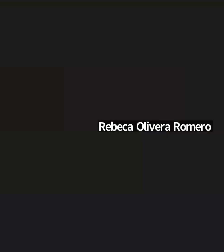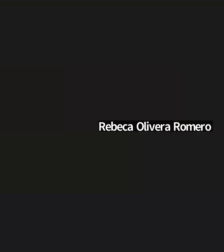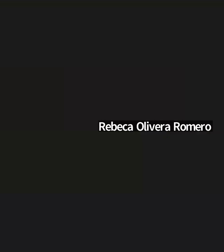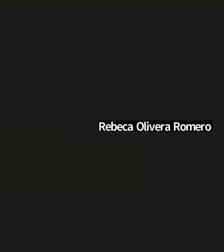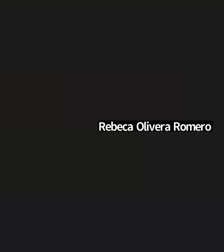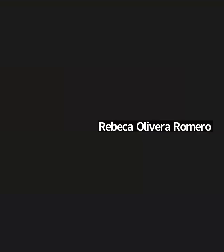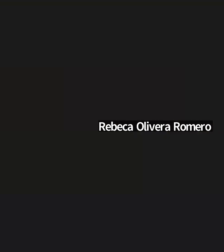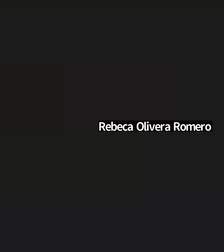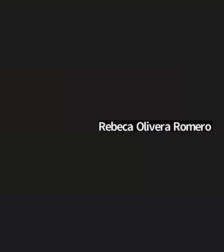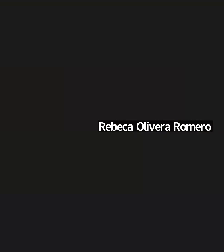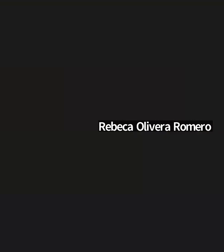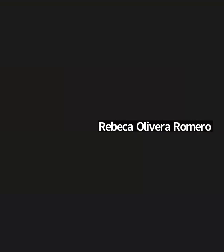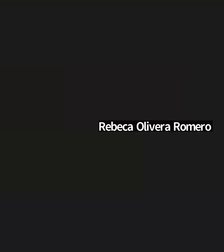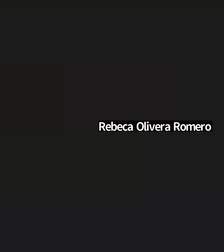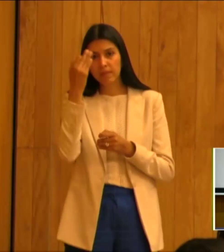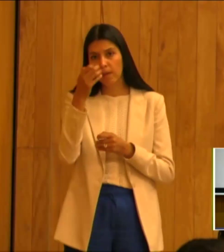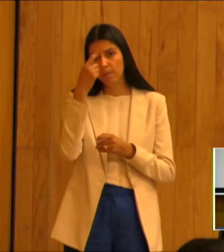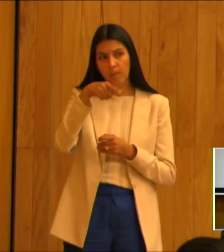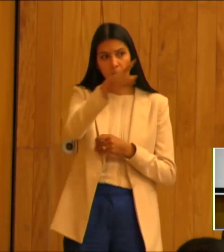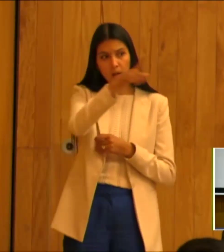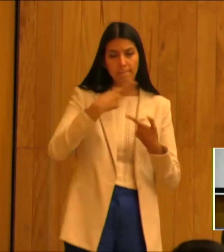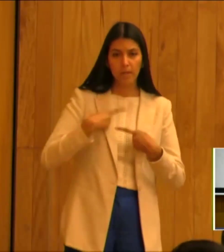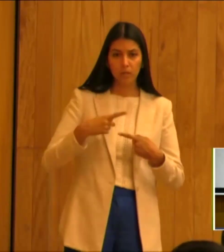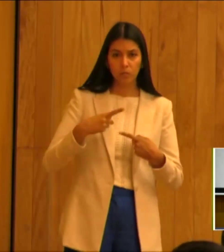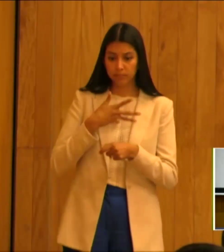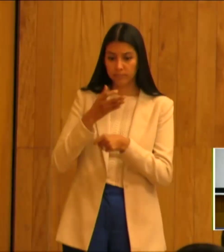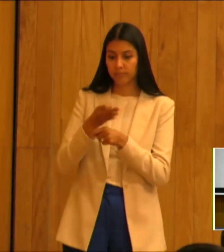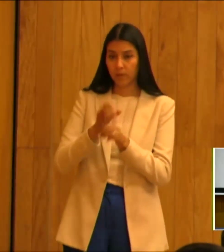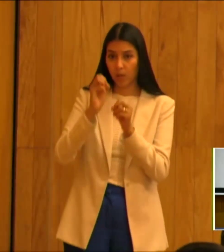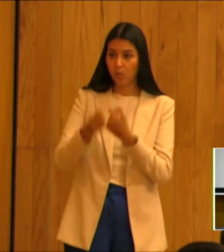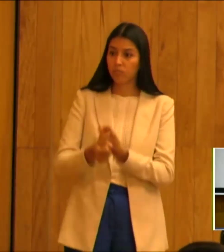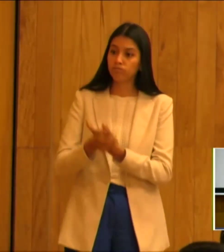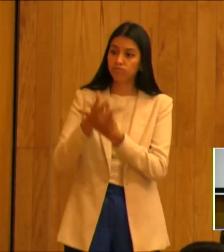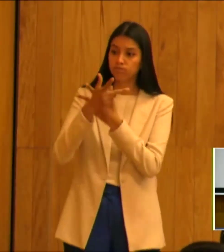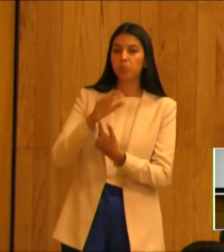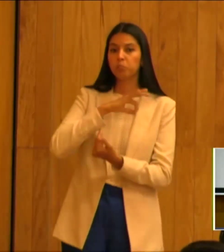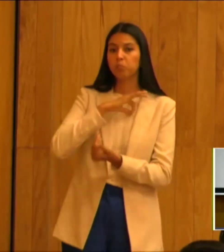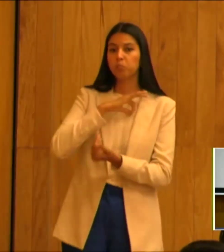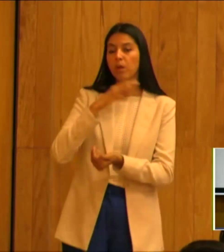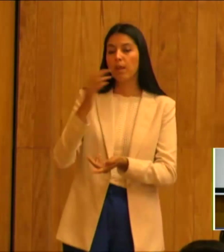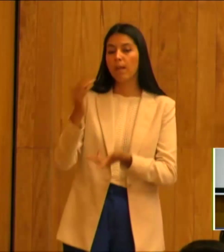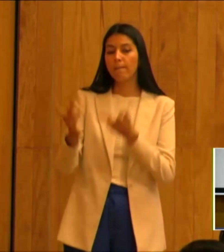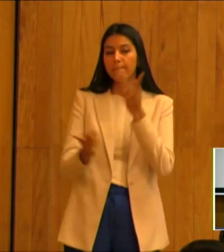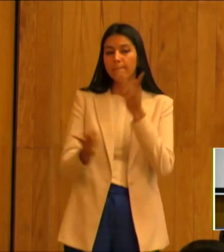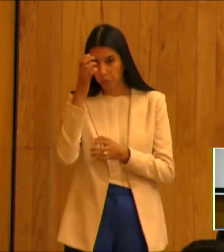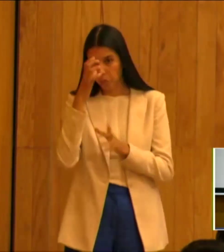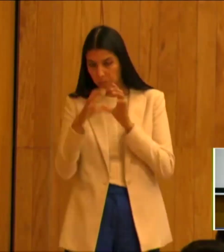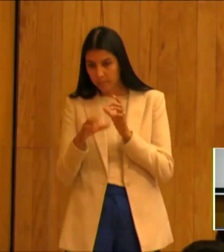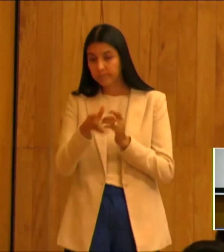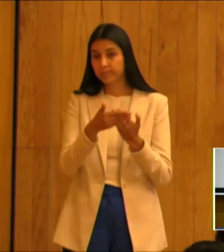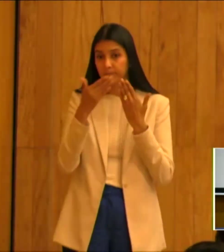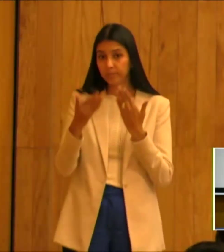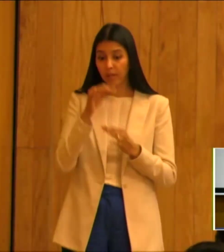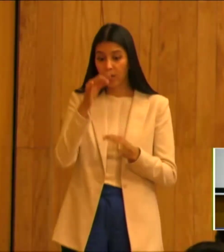público o bien por internet. Y le corresponde su turno a la jueza Amalia